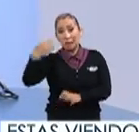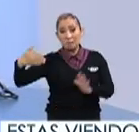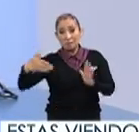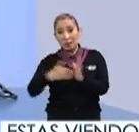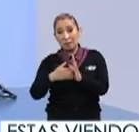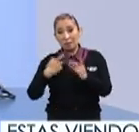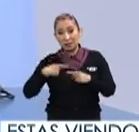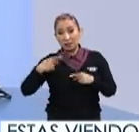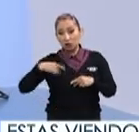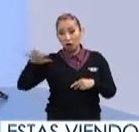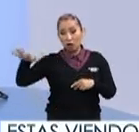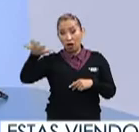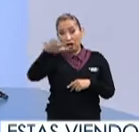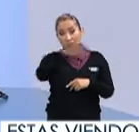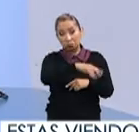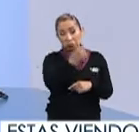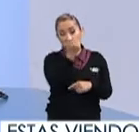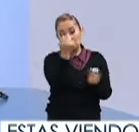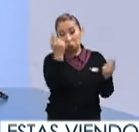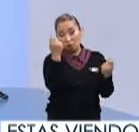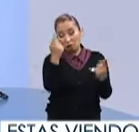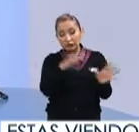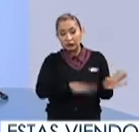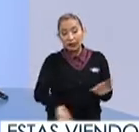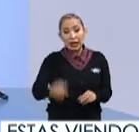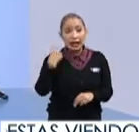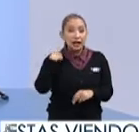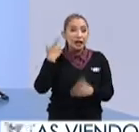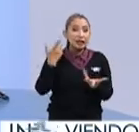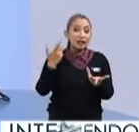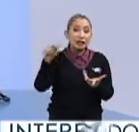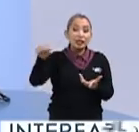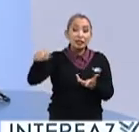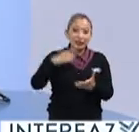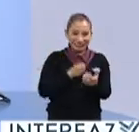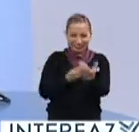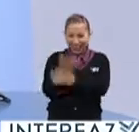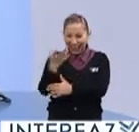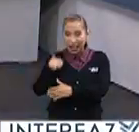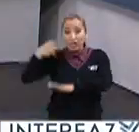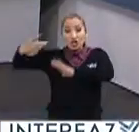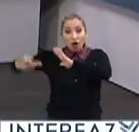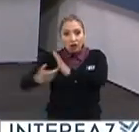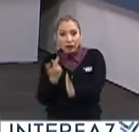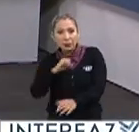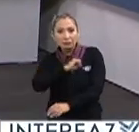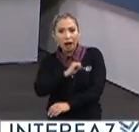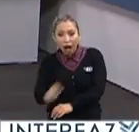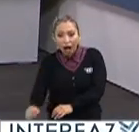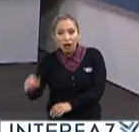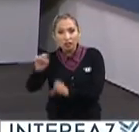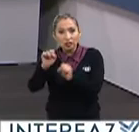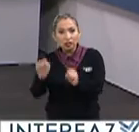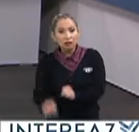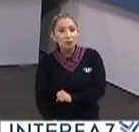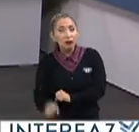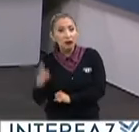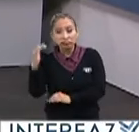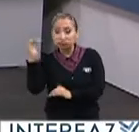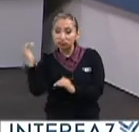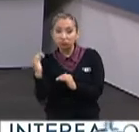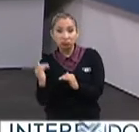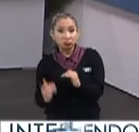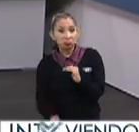100,000 habitantes. Sí, y el nivel de reincidencia, que es lo que está logrando este sistema, es que